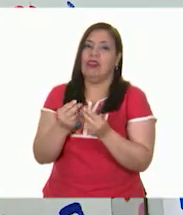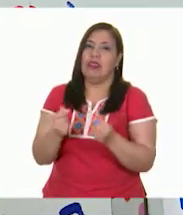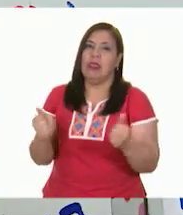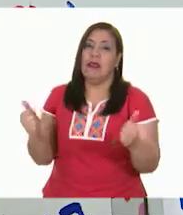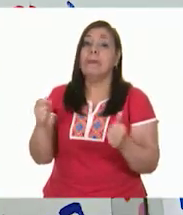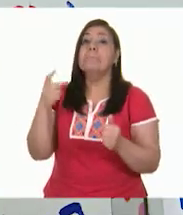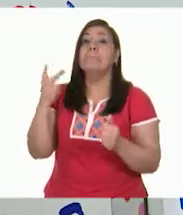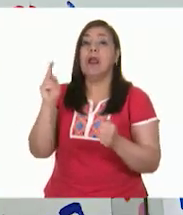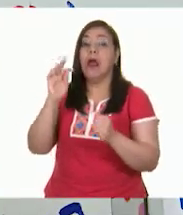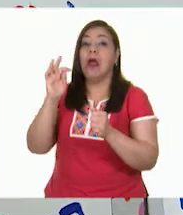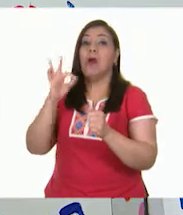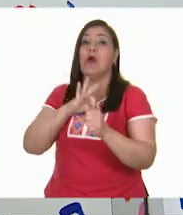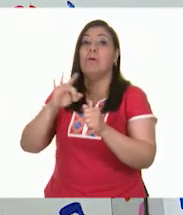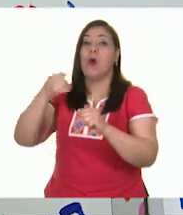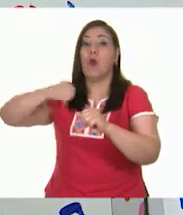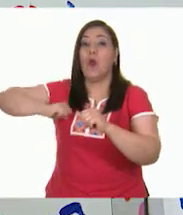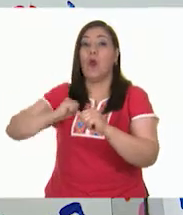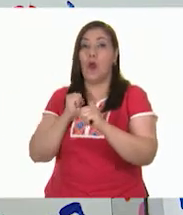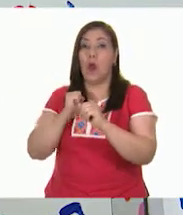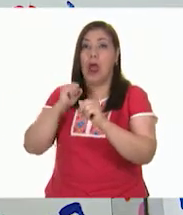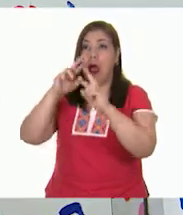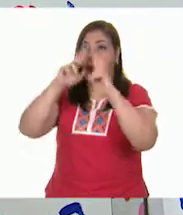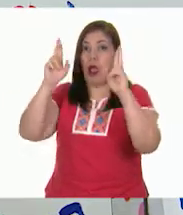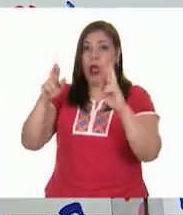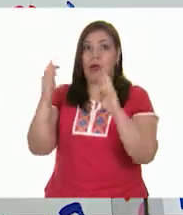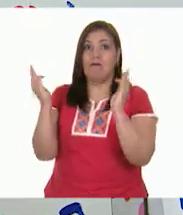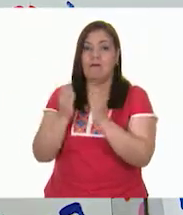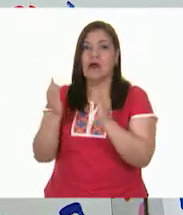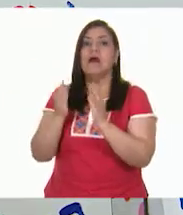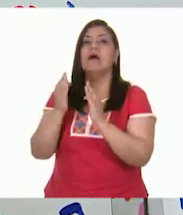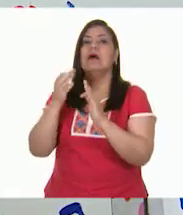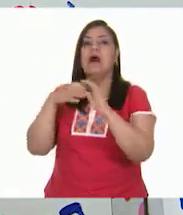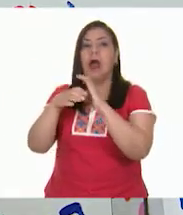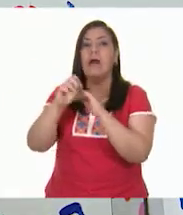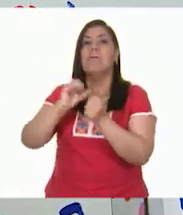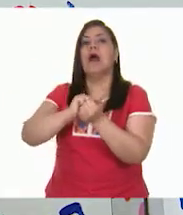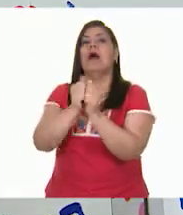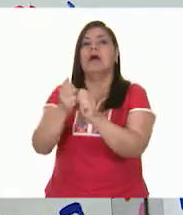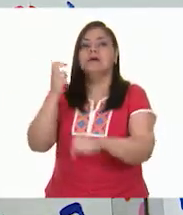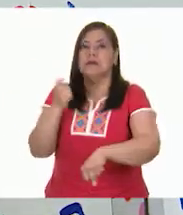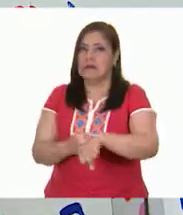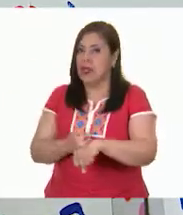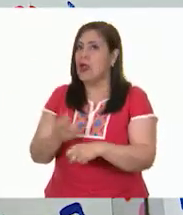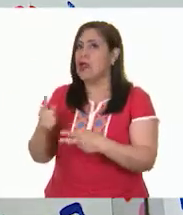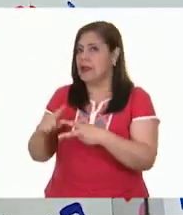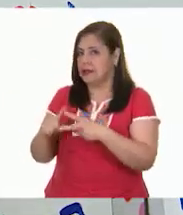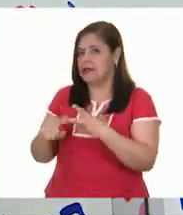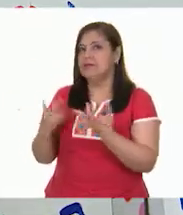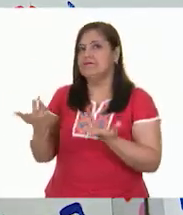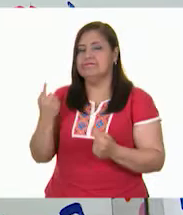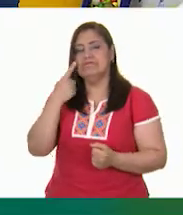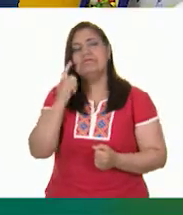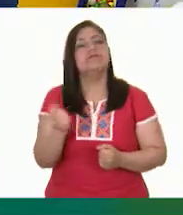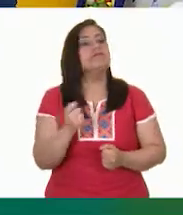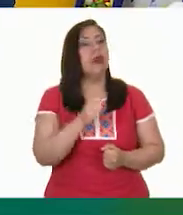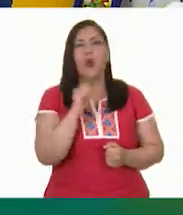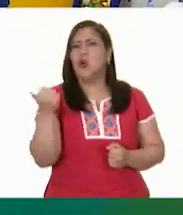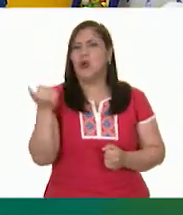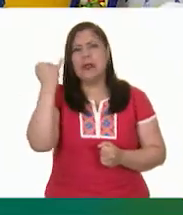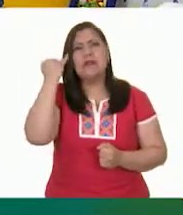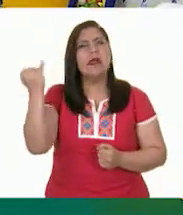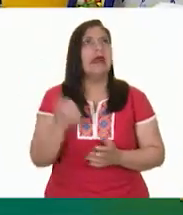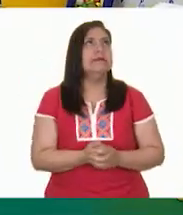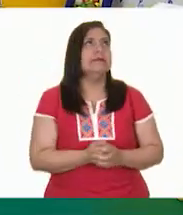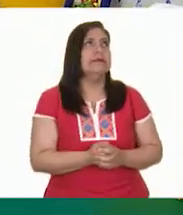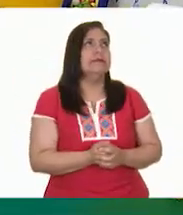refrigerador. Se congela. Quizás. Se vuelve a hacer sólido. Uh-huh. ¿Se te ocurre algún otro? Ay, pues